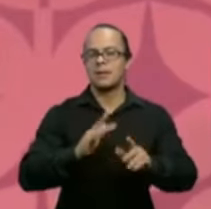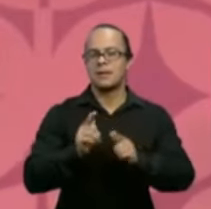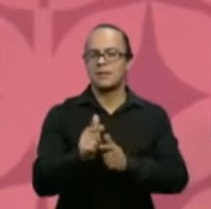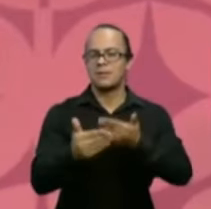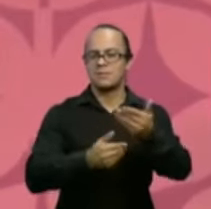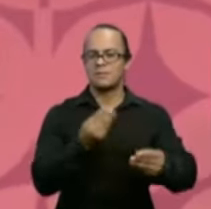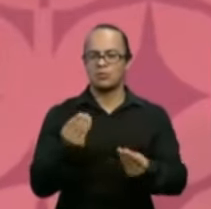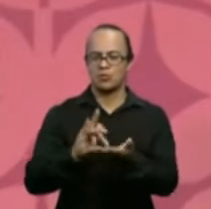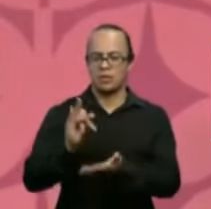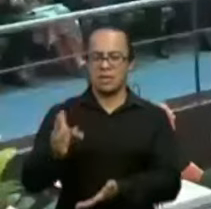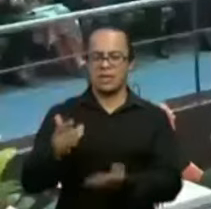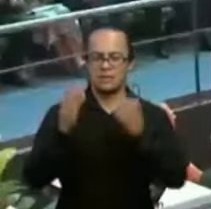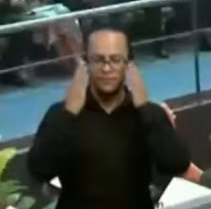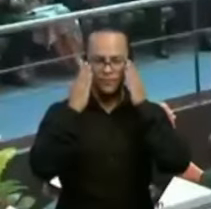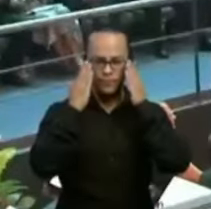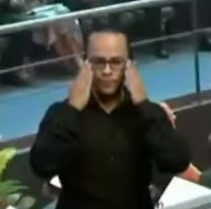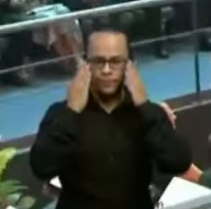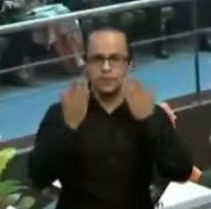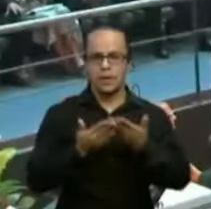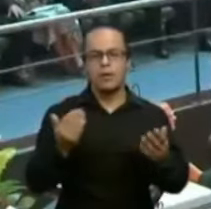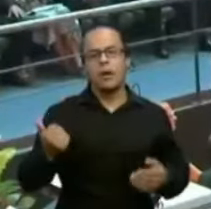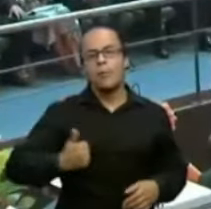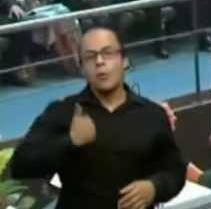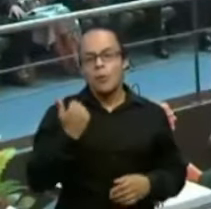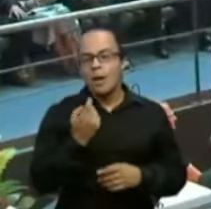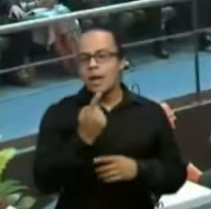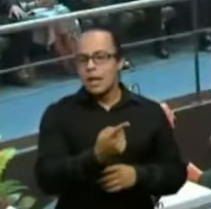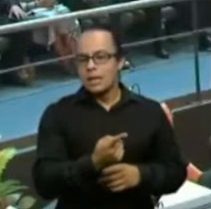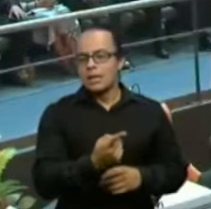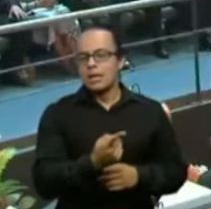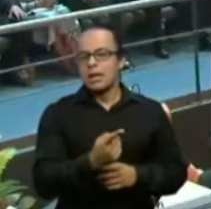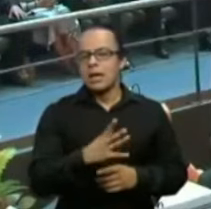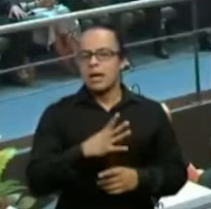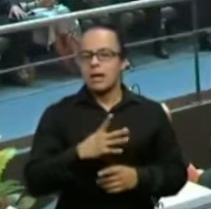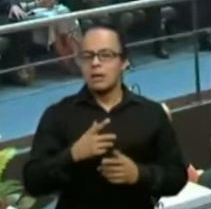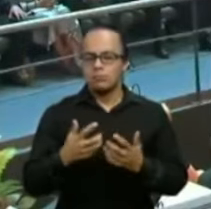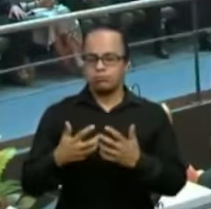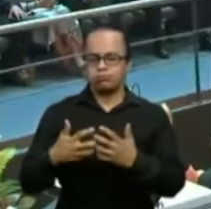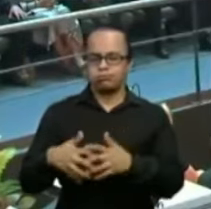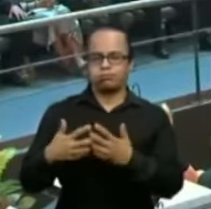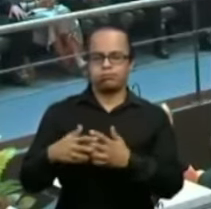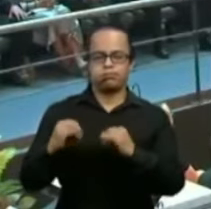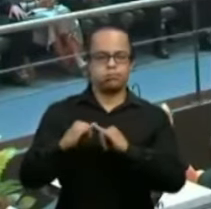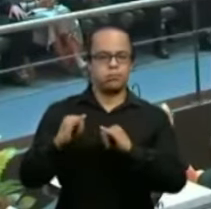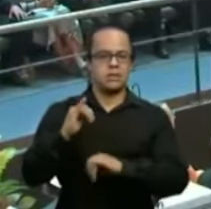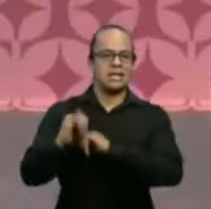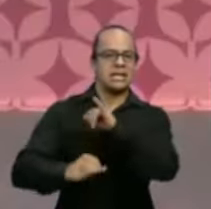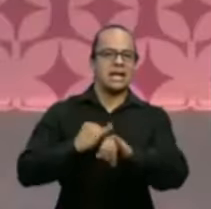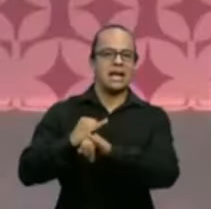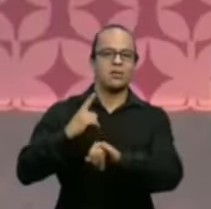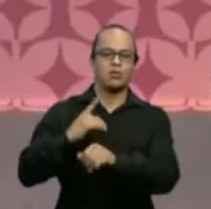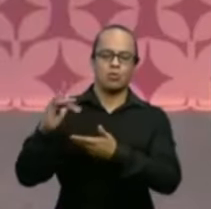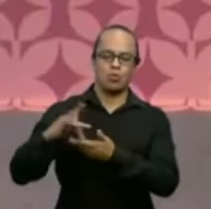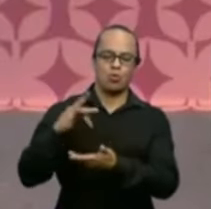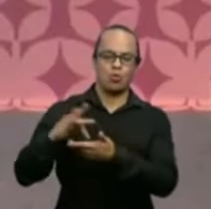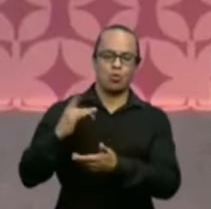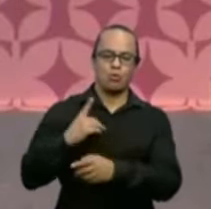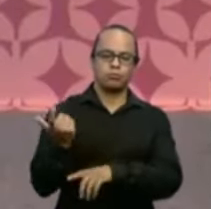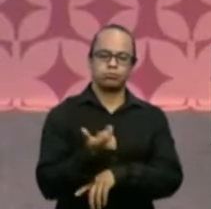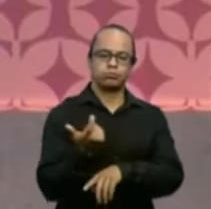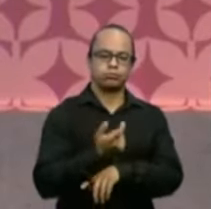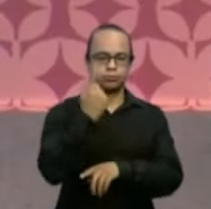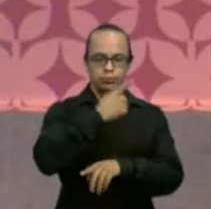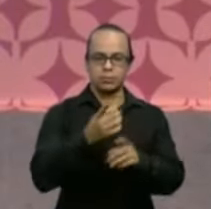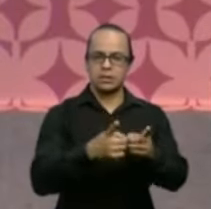gracias. Aprovecharemos la atracción de empresas internacionales y el desarrollo de la industria